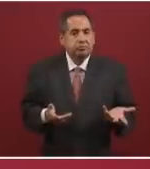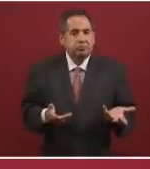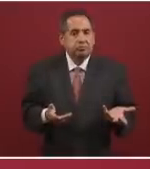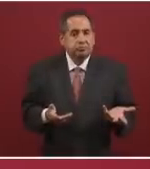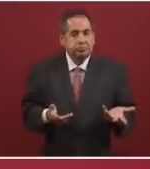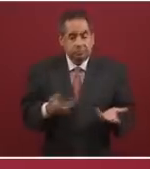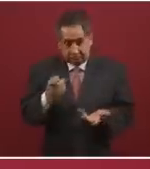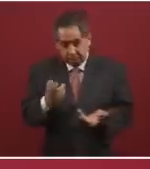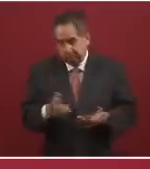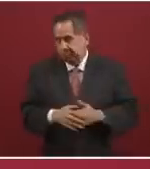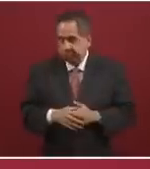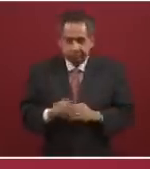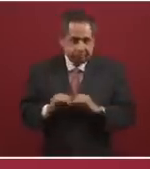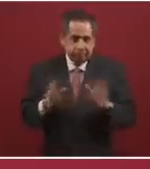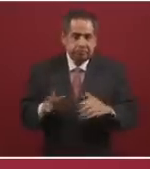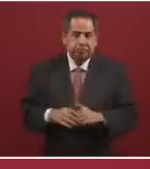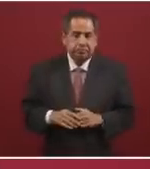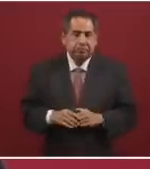Desde luego,